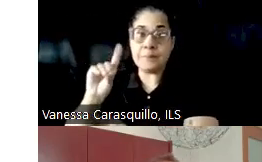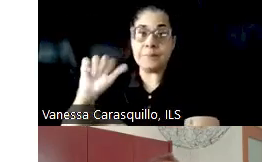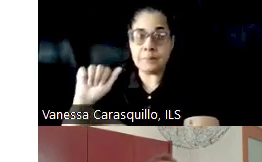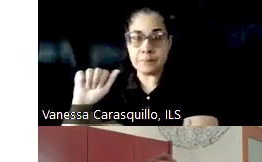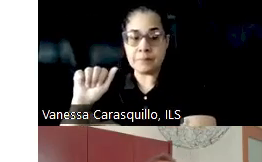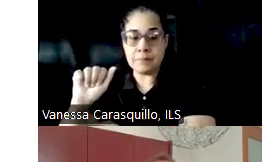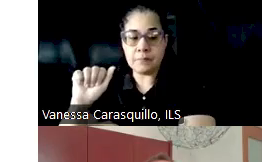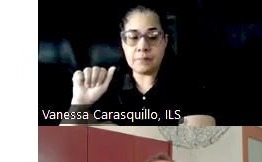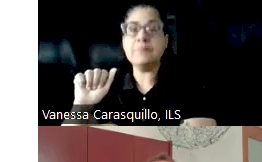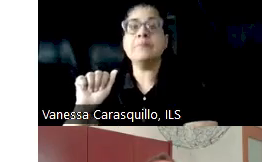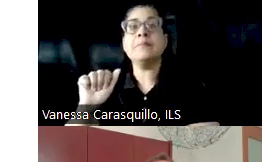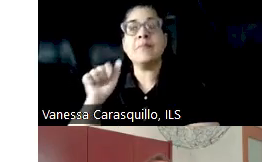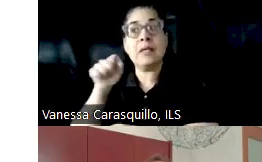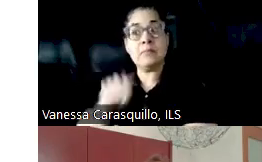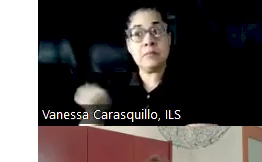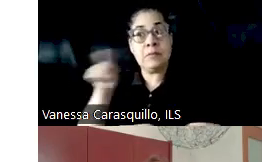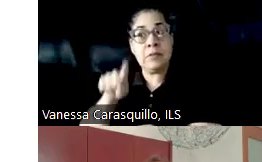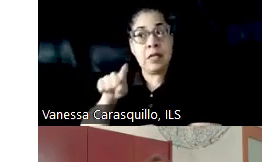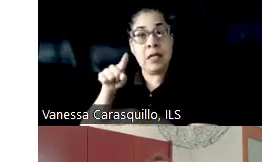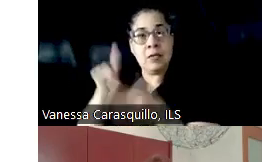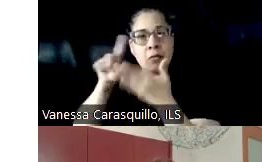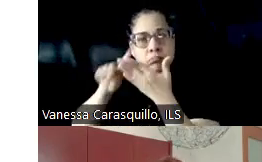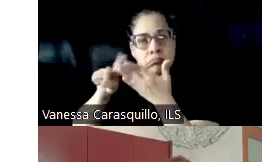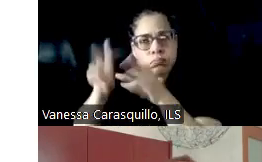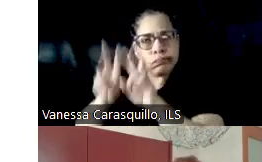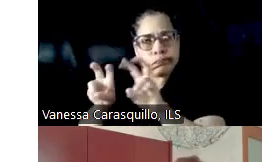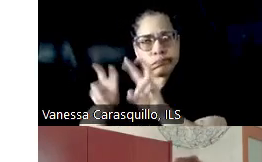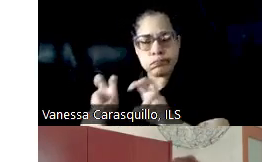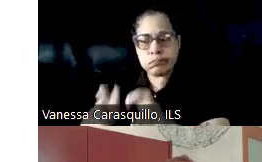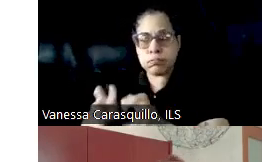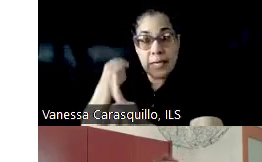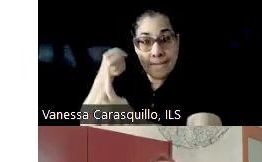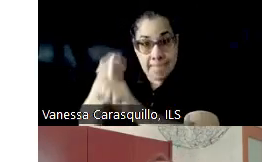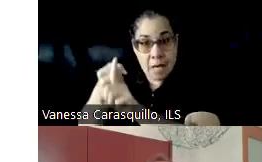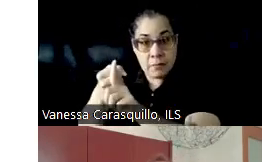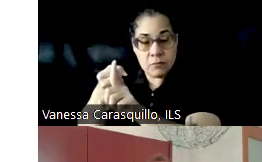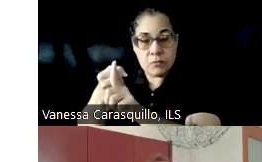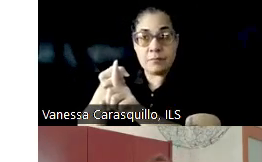Y cómo ellos han estudiado el impacto de esta condición que es a lo largo de la vida.